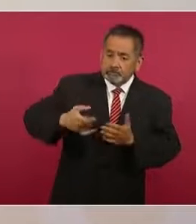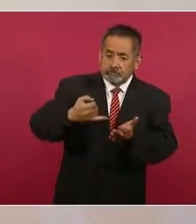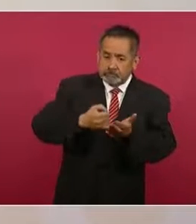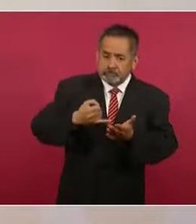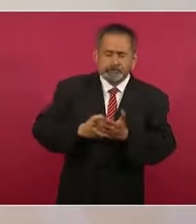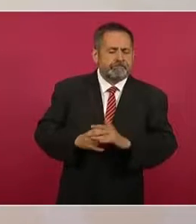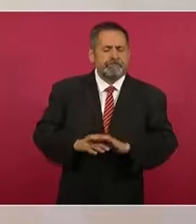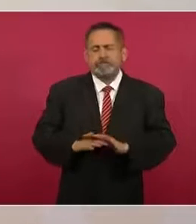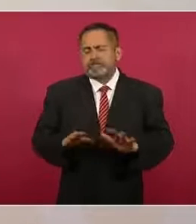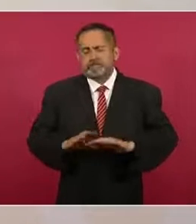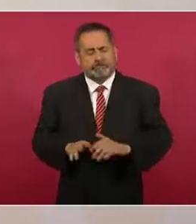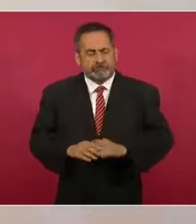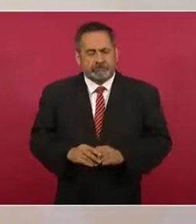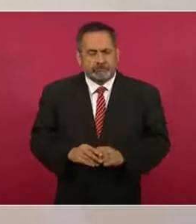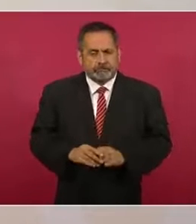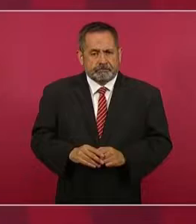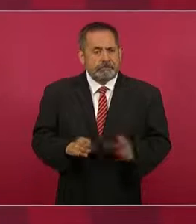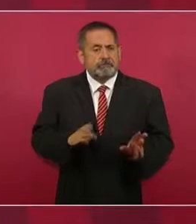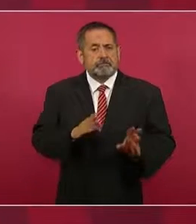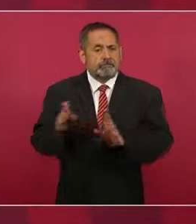En el caso de Cuba,